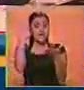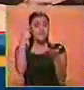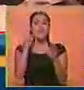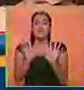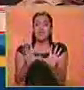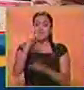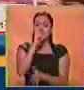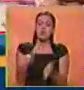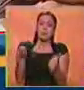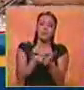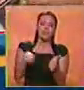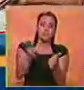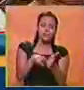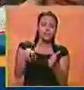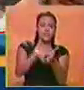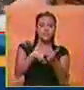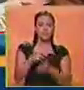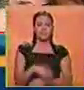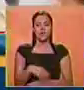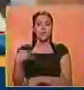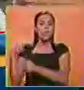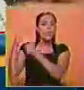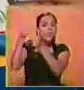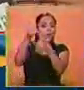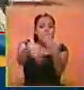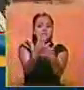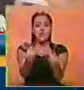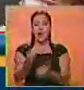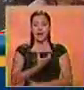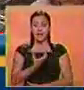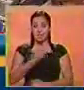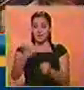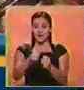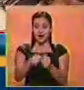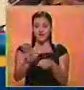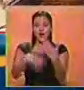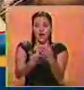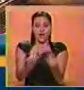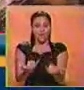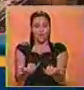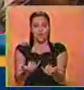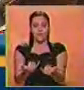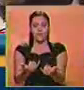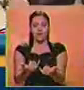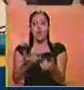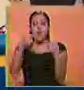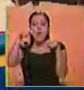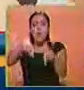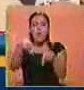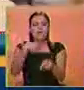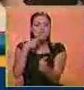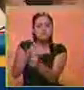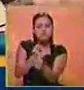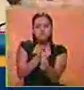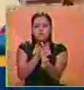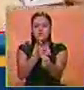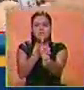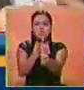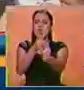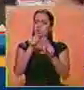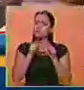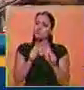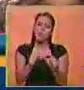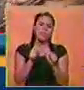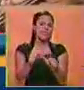hace 10 años, desde que Rosales estaba en la alcaldía de Maracaibo. Hoy, un seguimiento